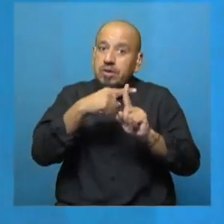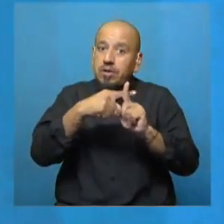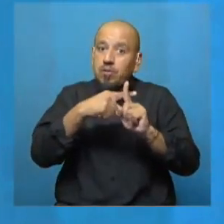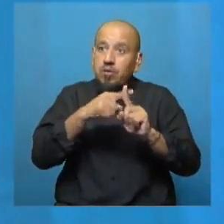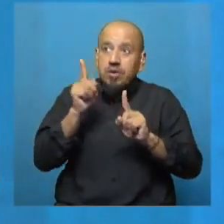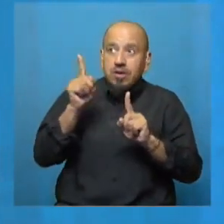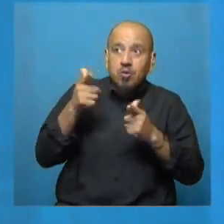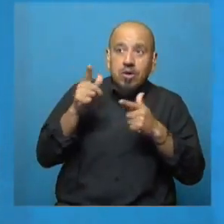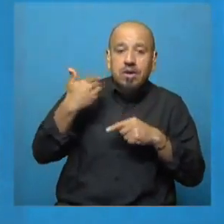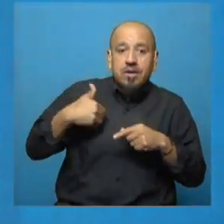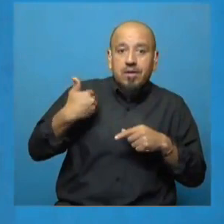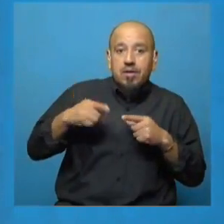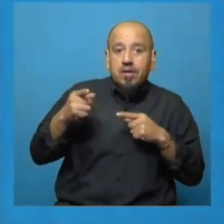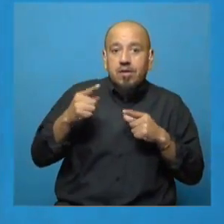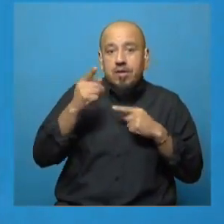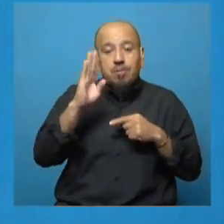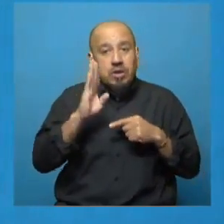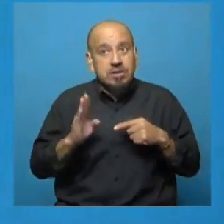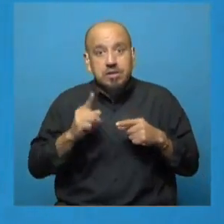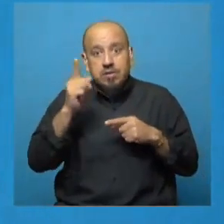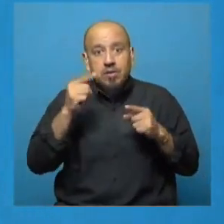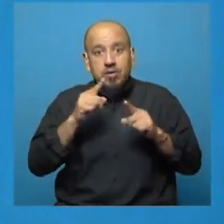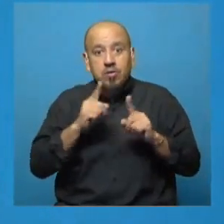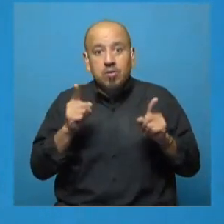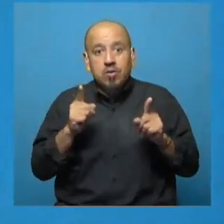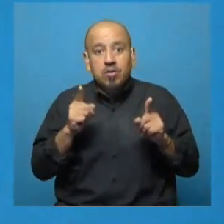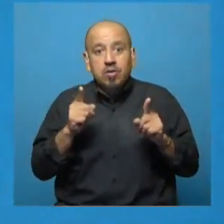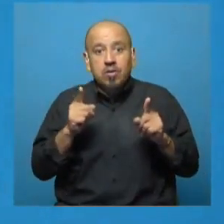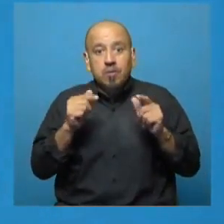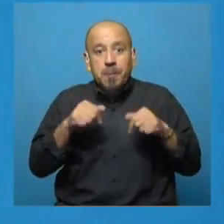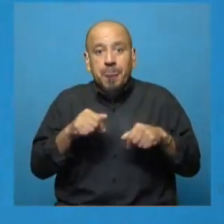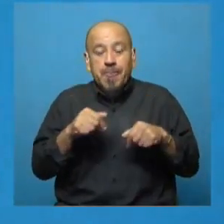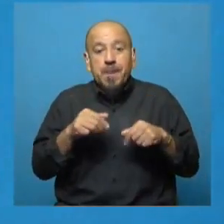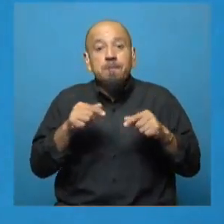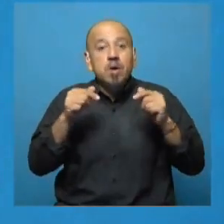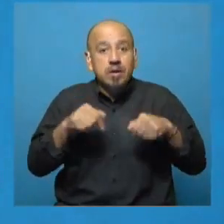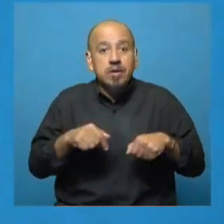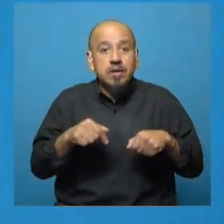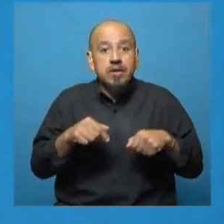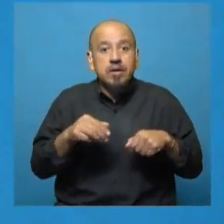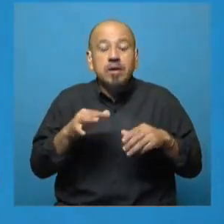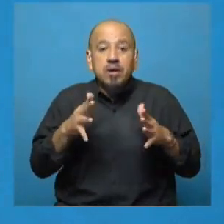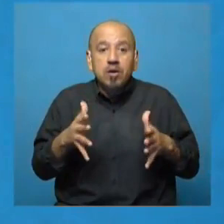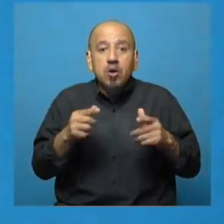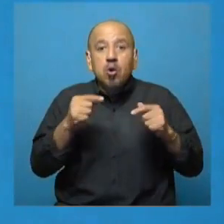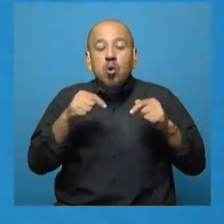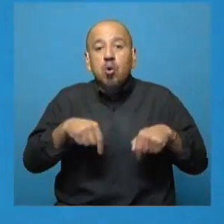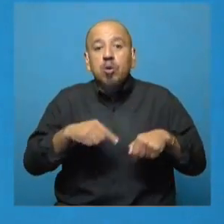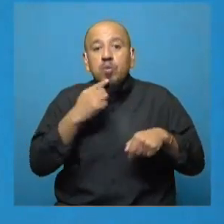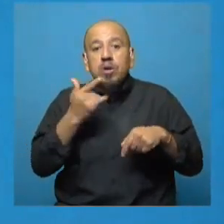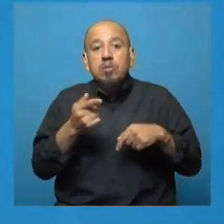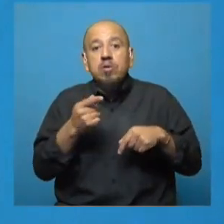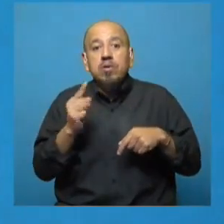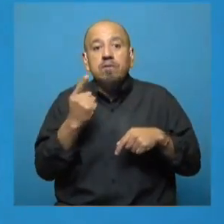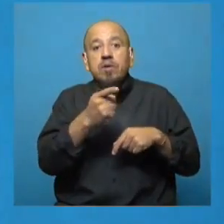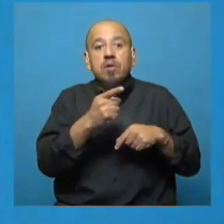tienen en Argentina por ejemplo y menos en Brasil que vengo ahora a trabajar ahí malo bien alguien que se inicia Hoy fui a colaborar con un corto